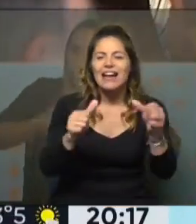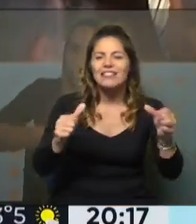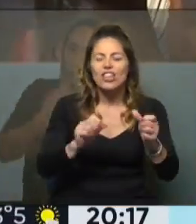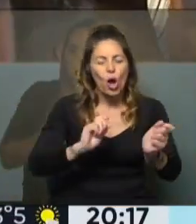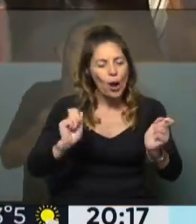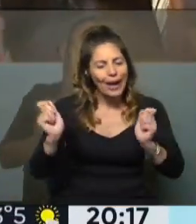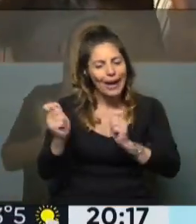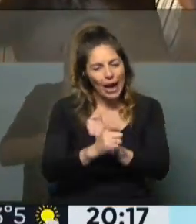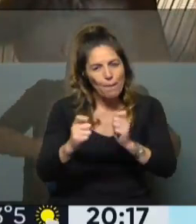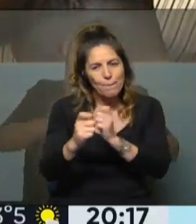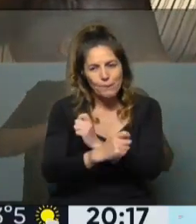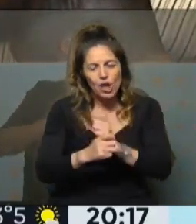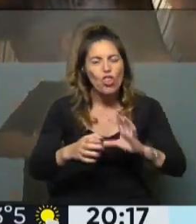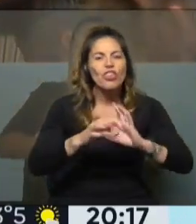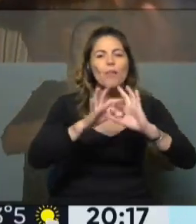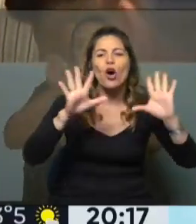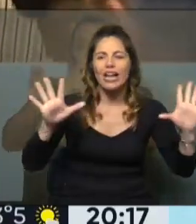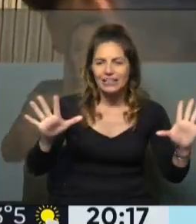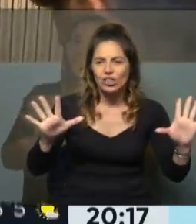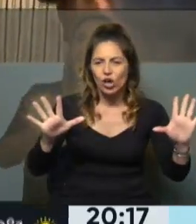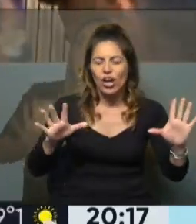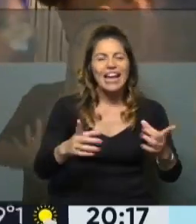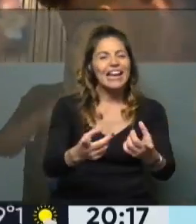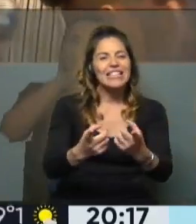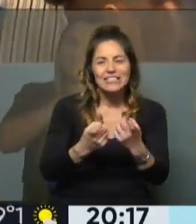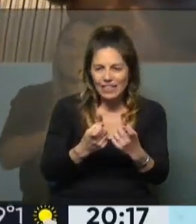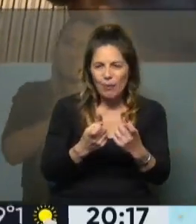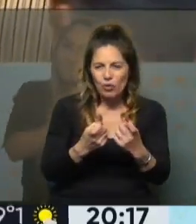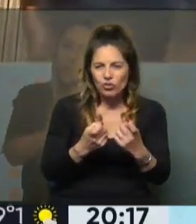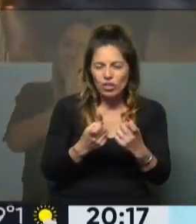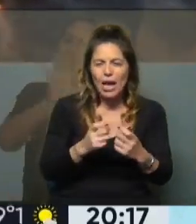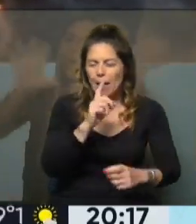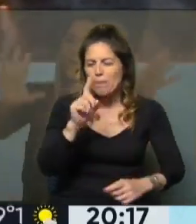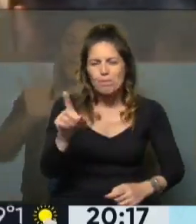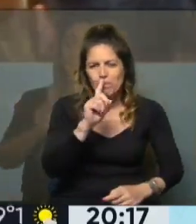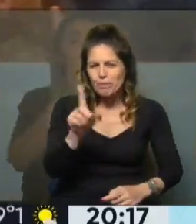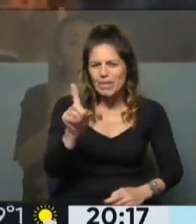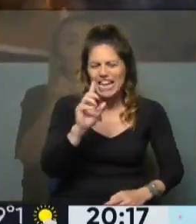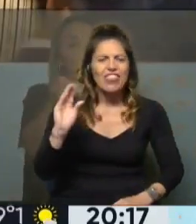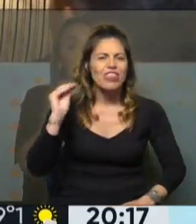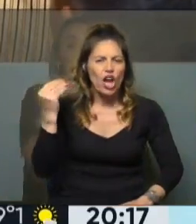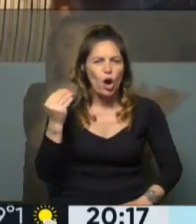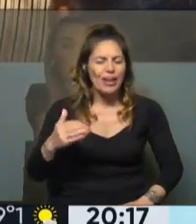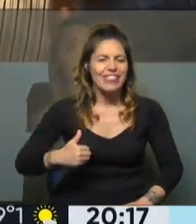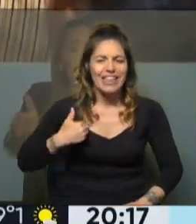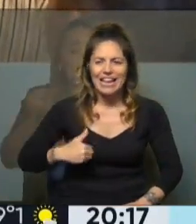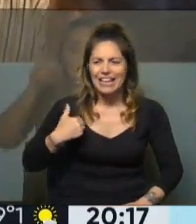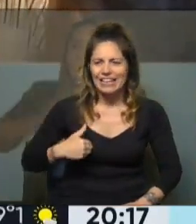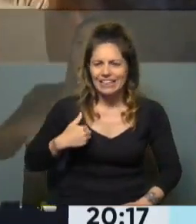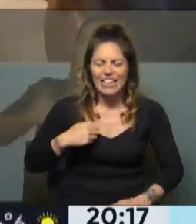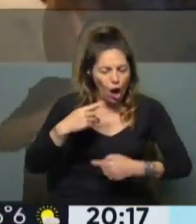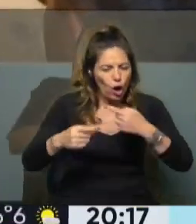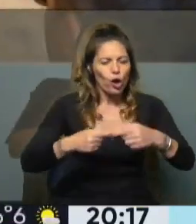recambio transal y democrático que necesitamos que miles y miles de jóvenes de la Argentina